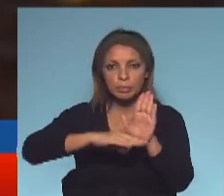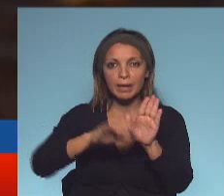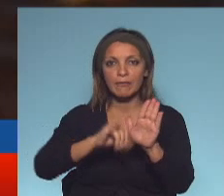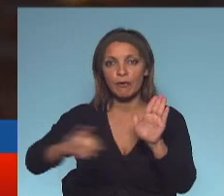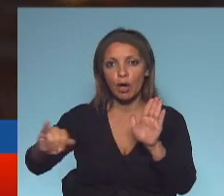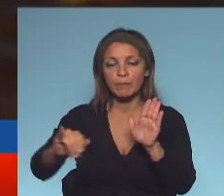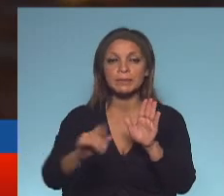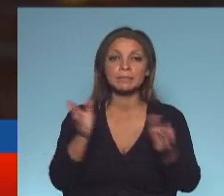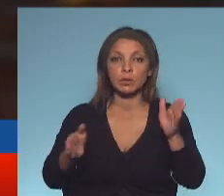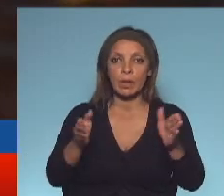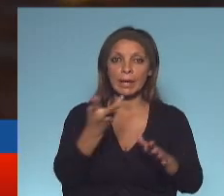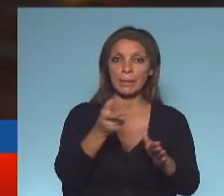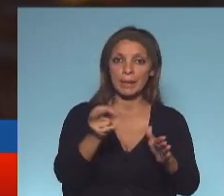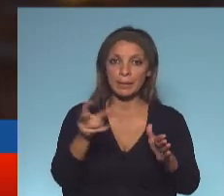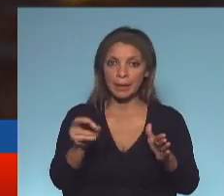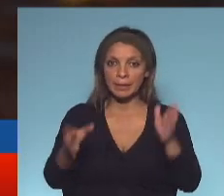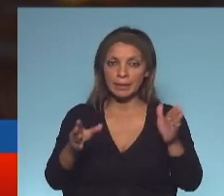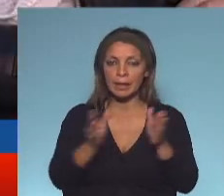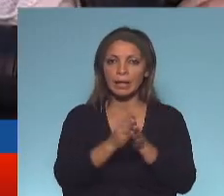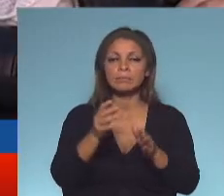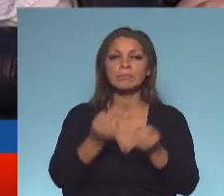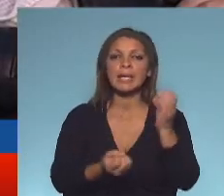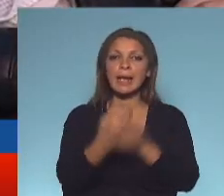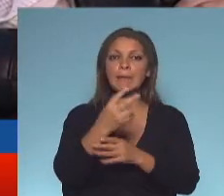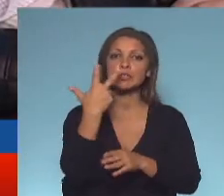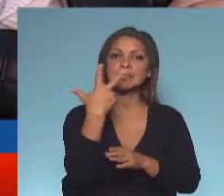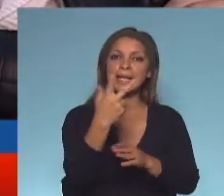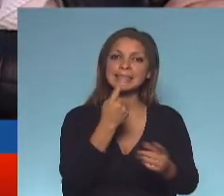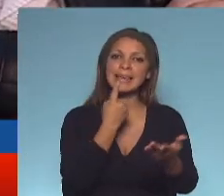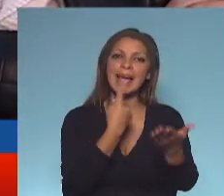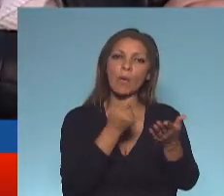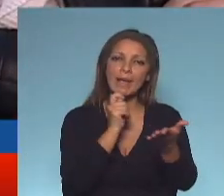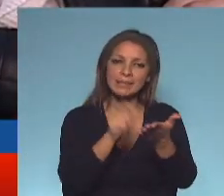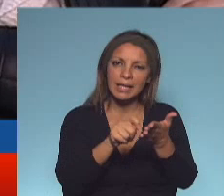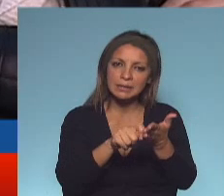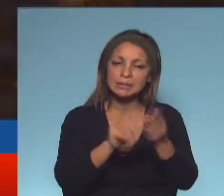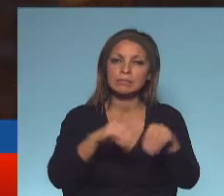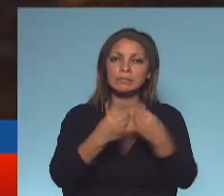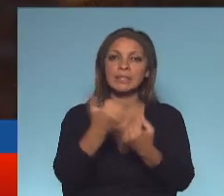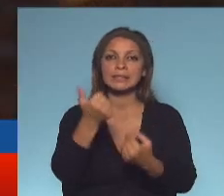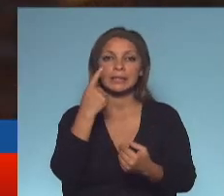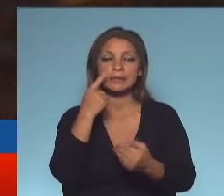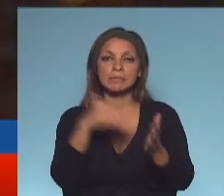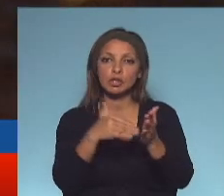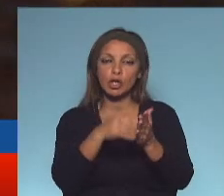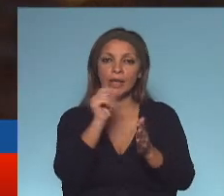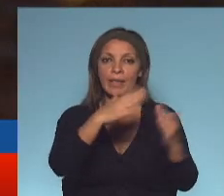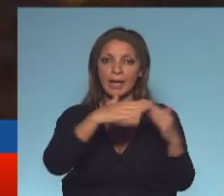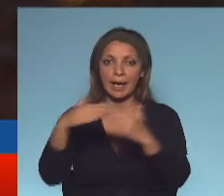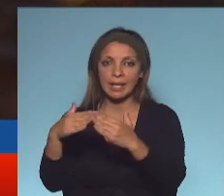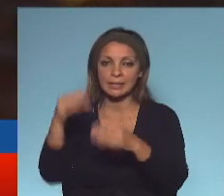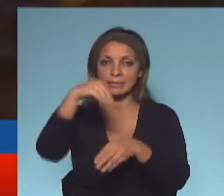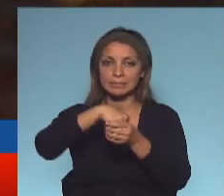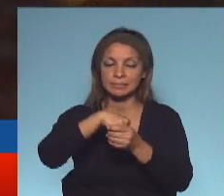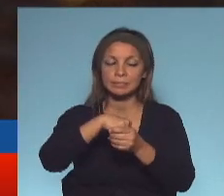lo largo del 2020 desarrollamos 3 encuestas representativas de 6 millones de hogares con niño y niña. Una cuarta está